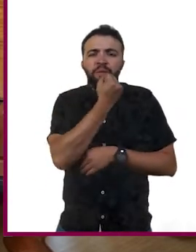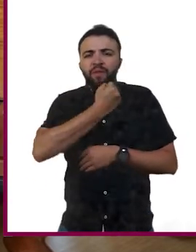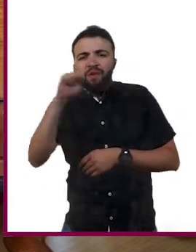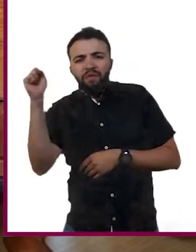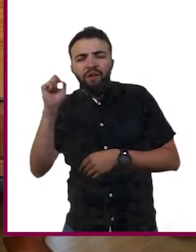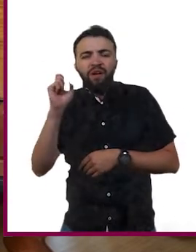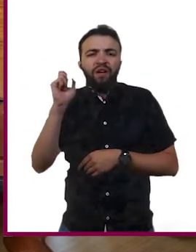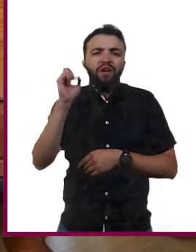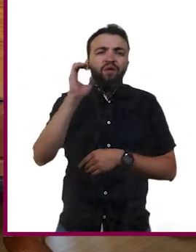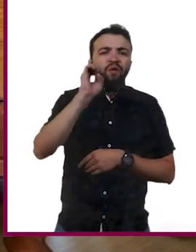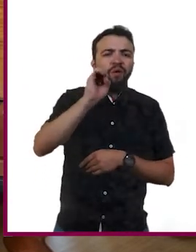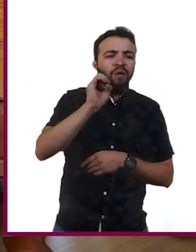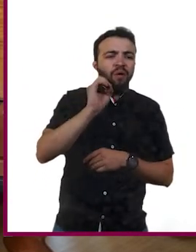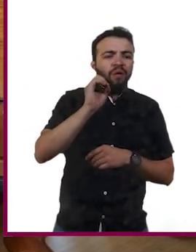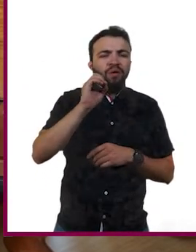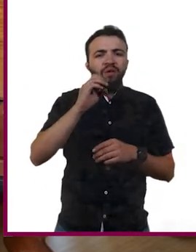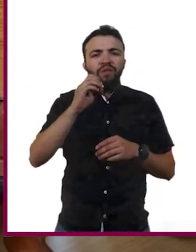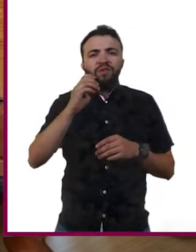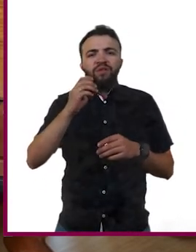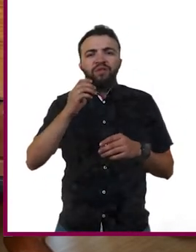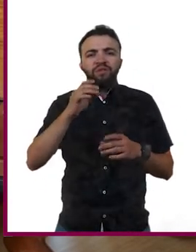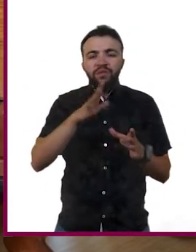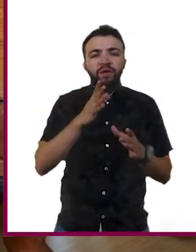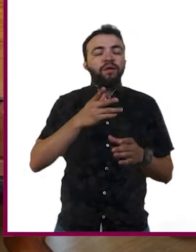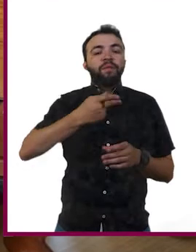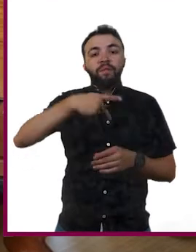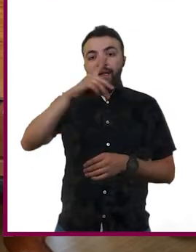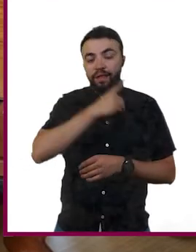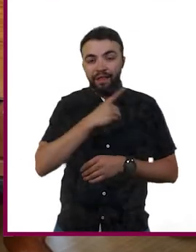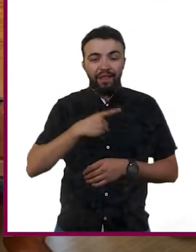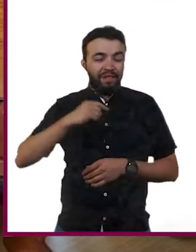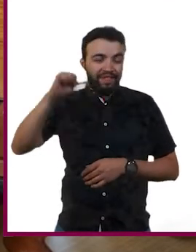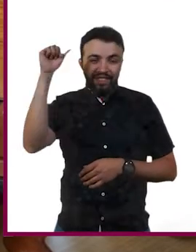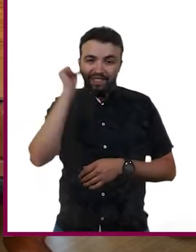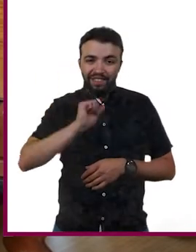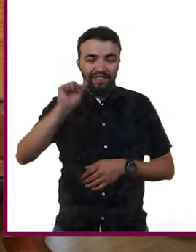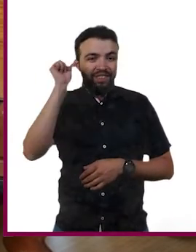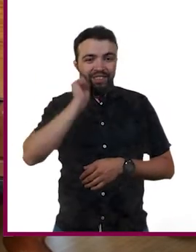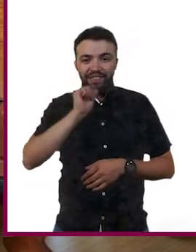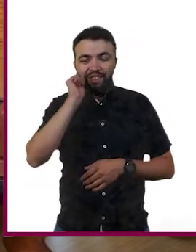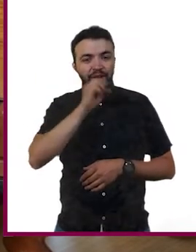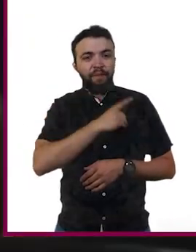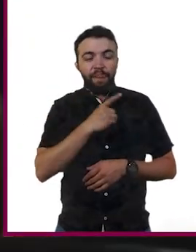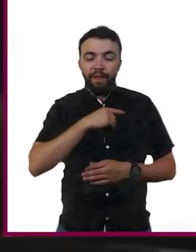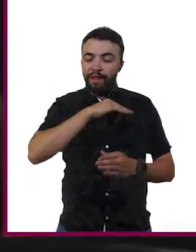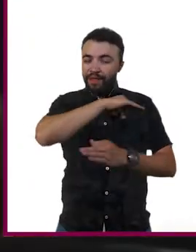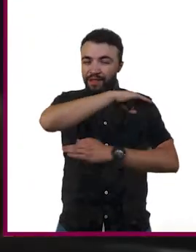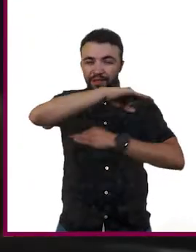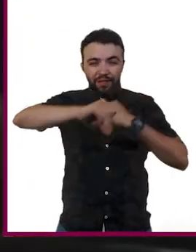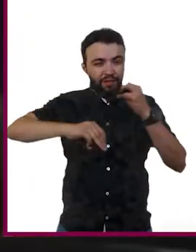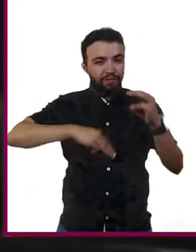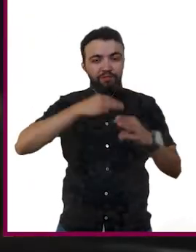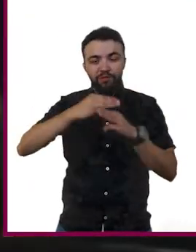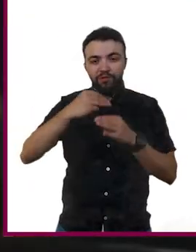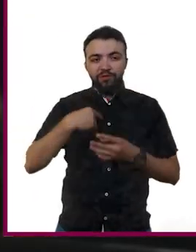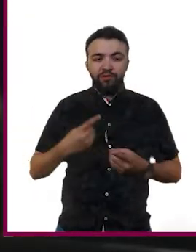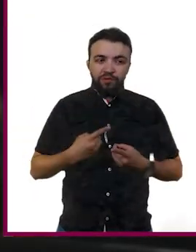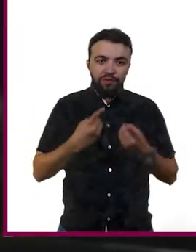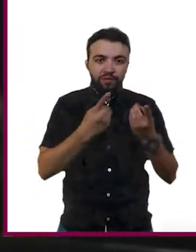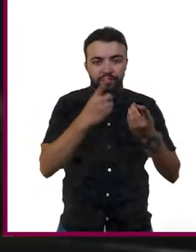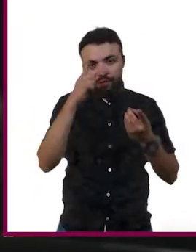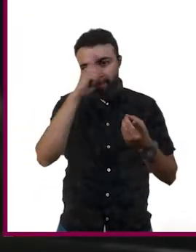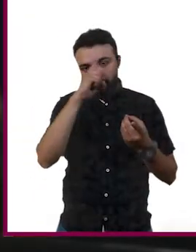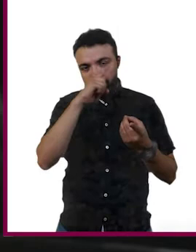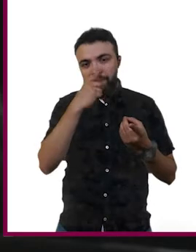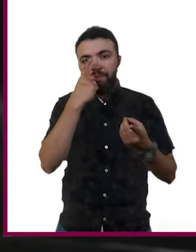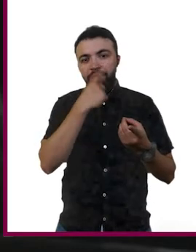profesional, pero, digamos, especialmente de chico, digamos, la instrucción musical y enfrentarte con un instrumento,